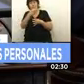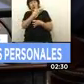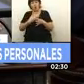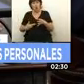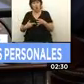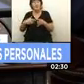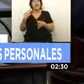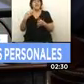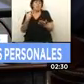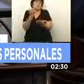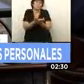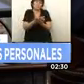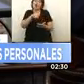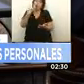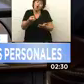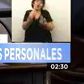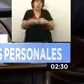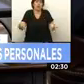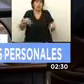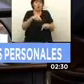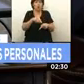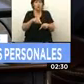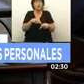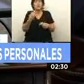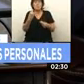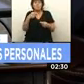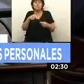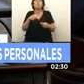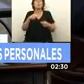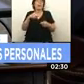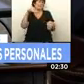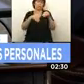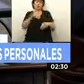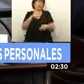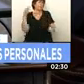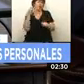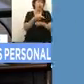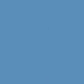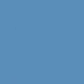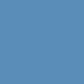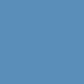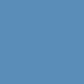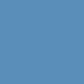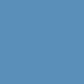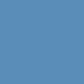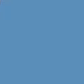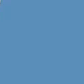alternativa a esto que están viviendo la Argentina nos lleva a votar en contra de este presupuesto Muchas